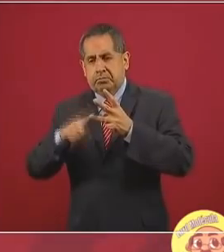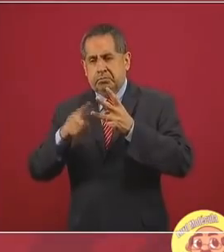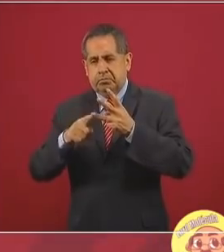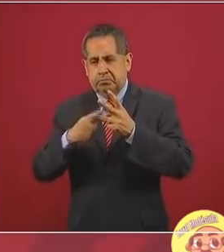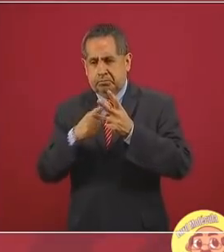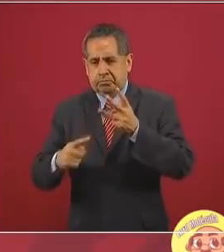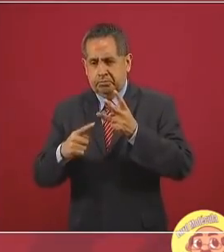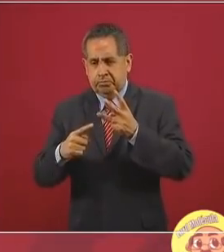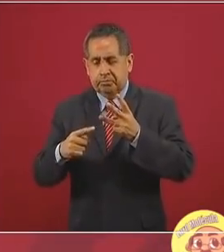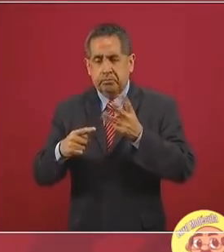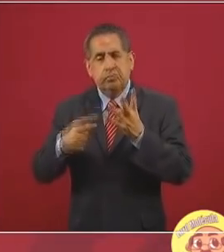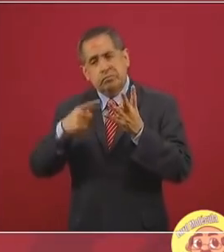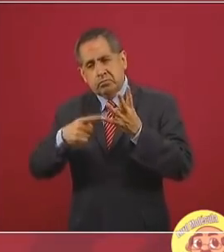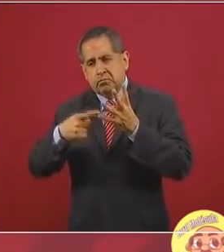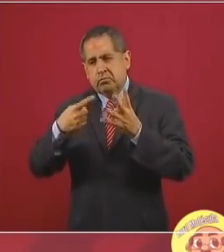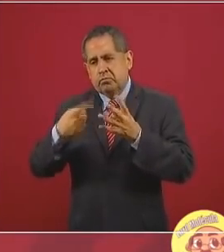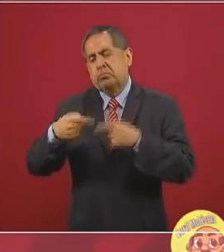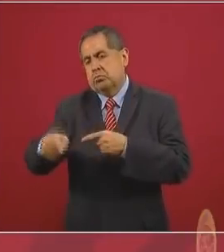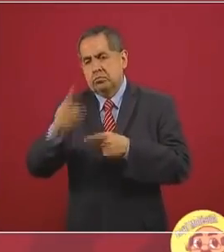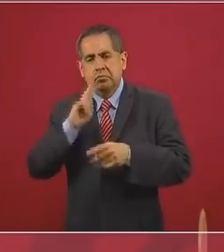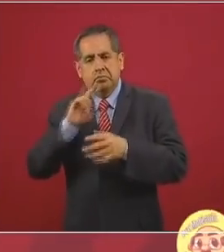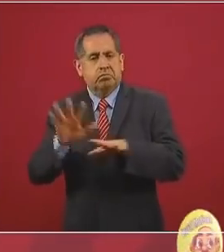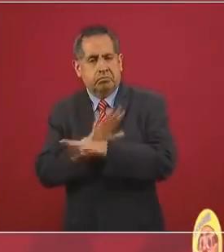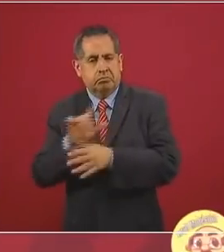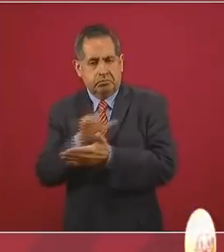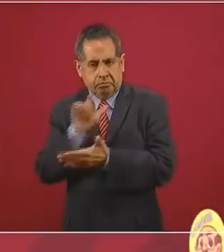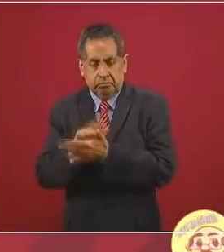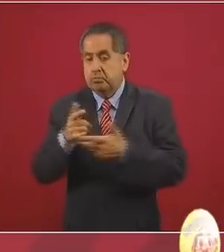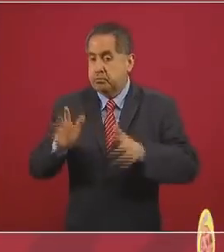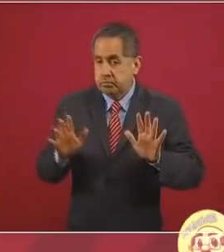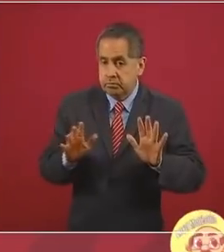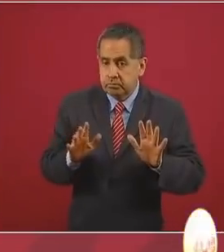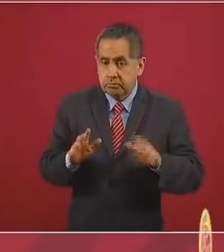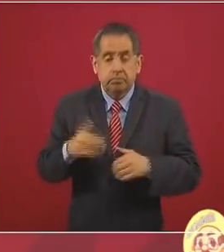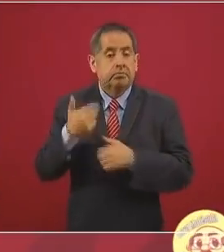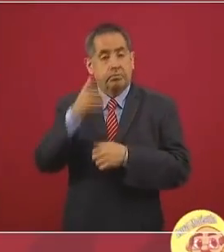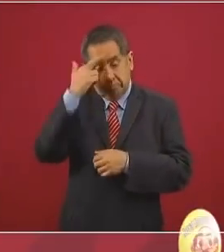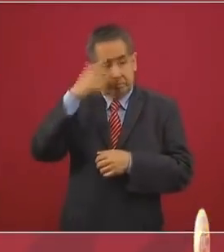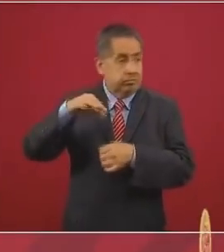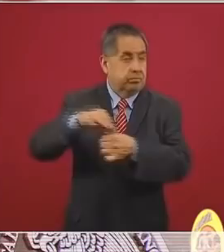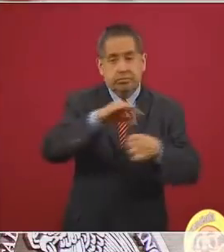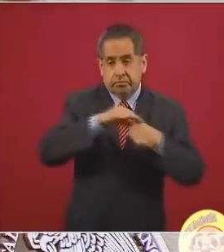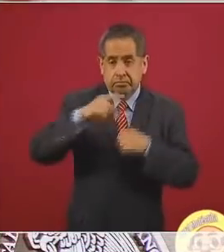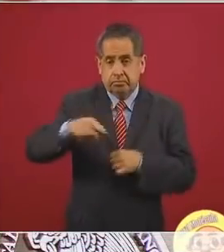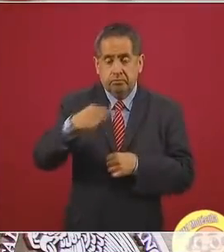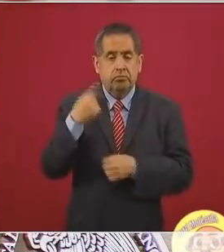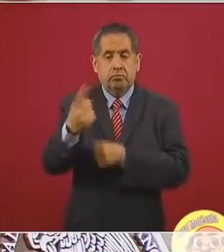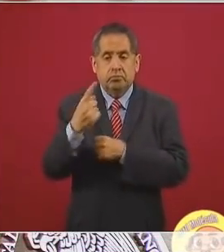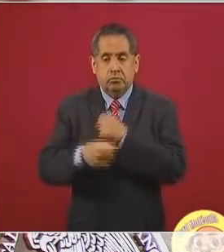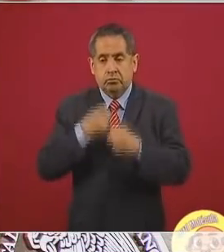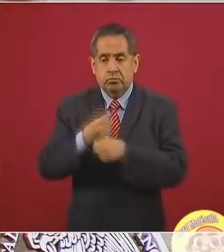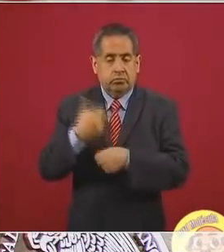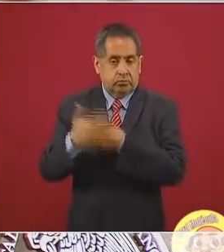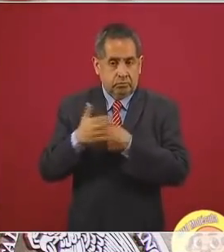del gobierno. Esto tomando en consideración de que vienen elecciones el año